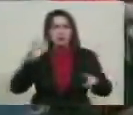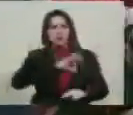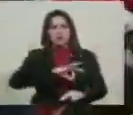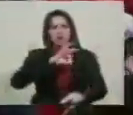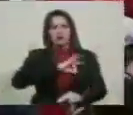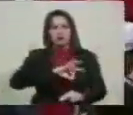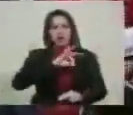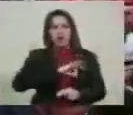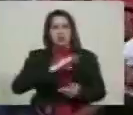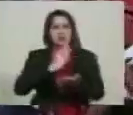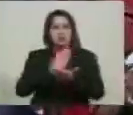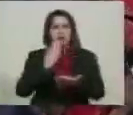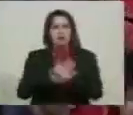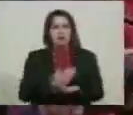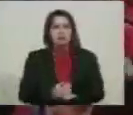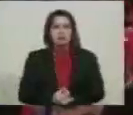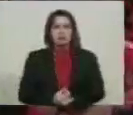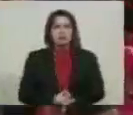socialista.